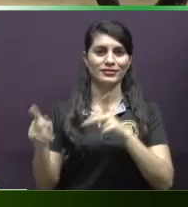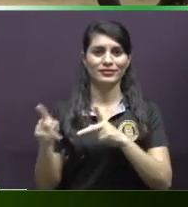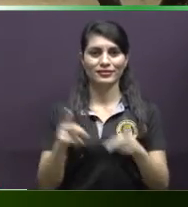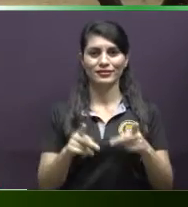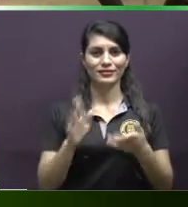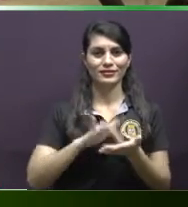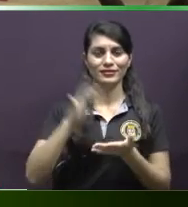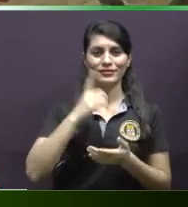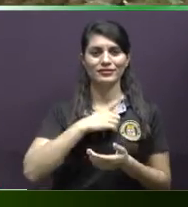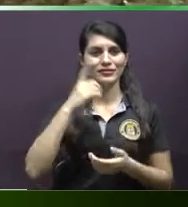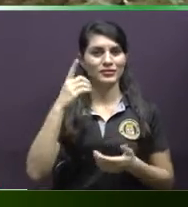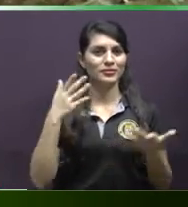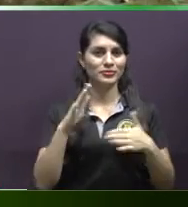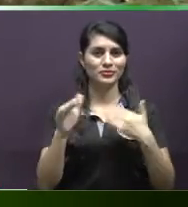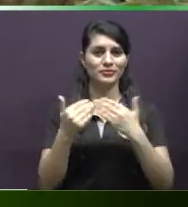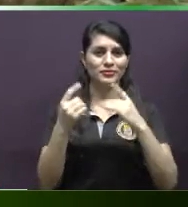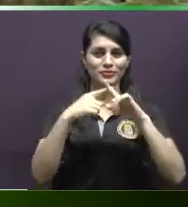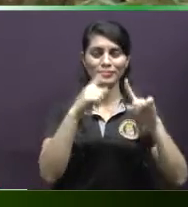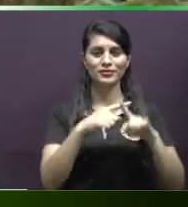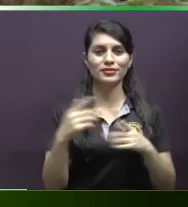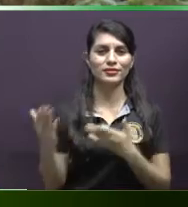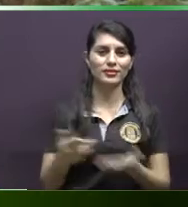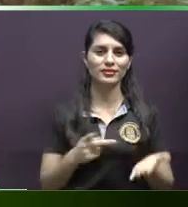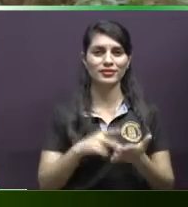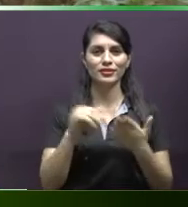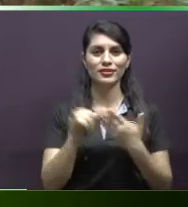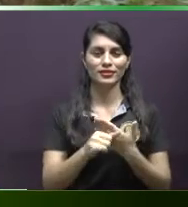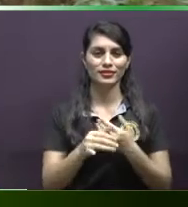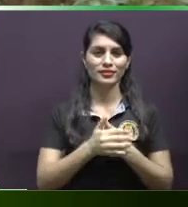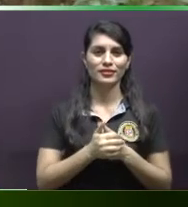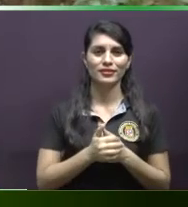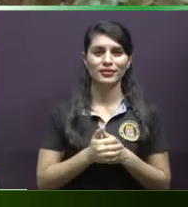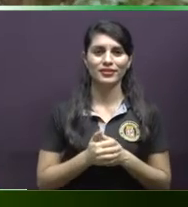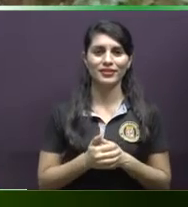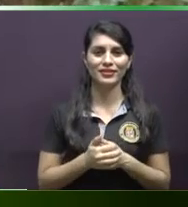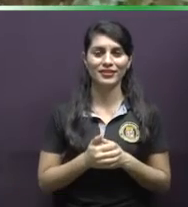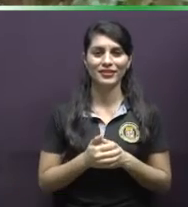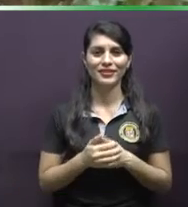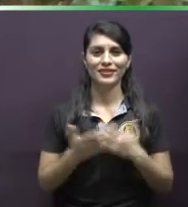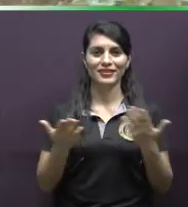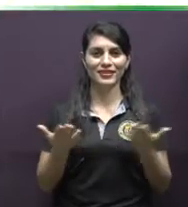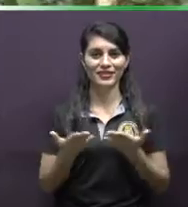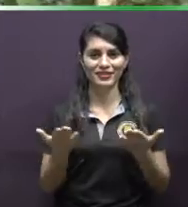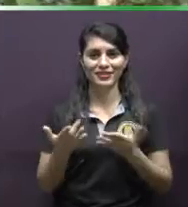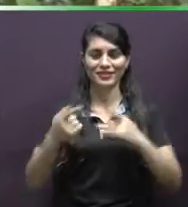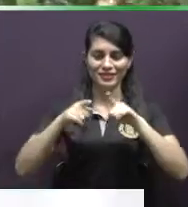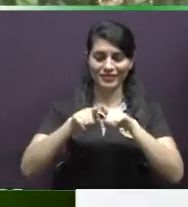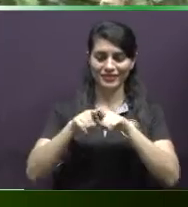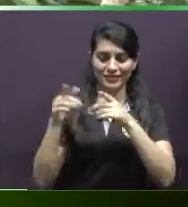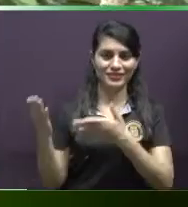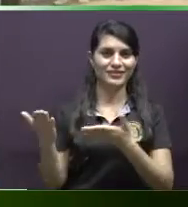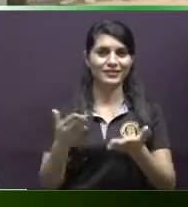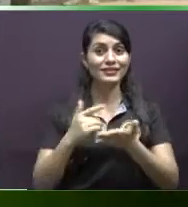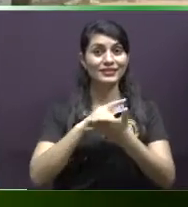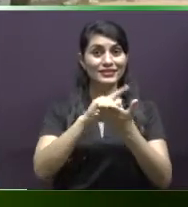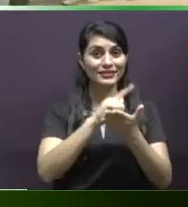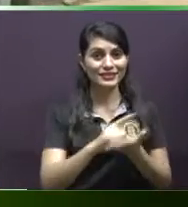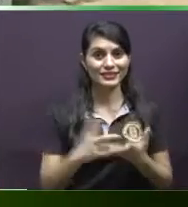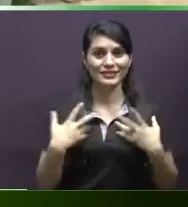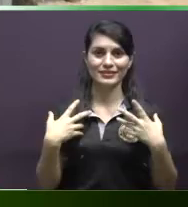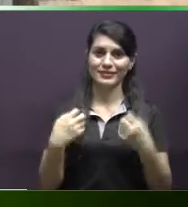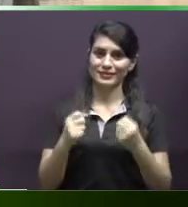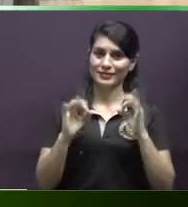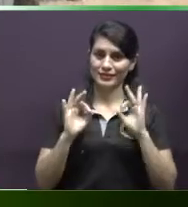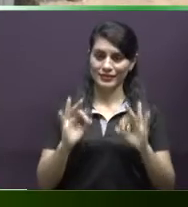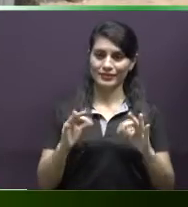los ha costado mucho ustedes pero objetó gracias con dios y con licenciados por lo lleva este proyecto nuestra voz nuestras casas vemos que todo aparte de darnos higiene